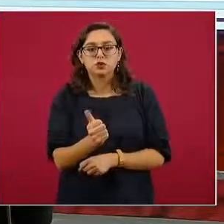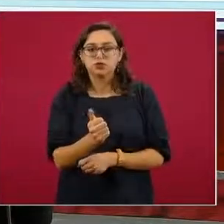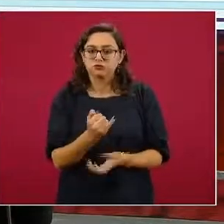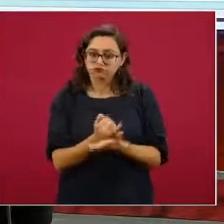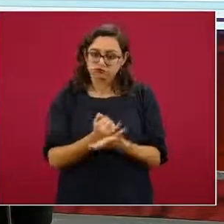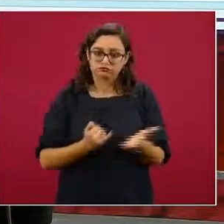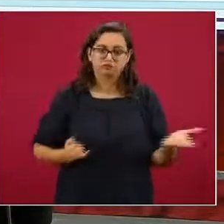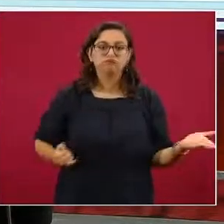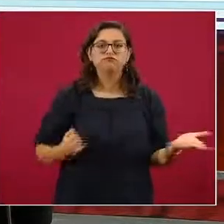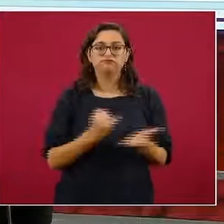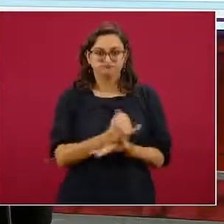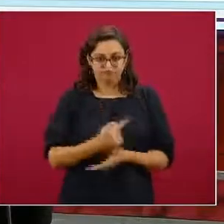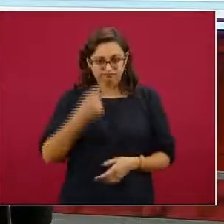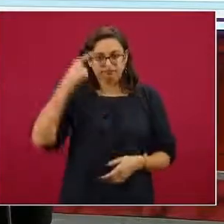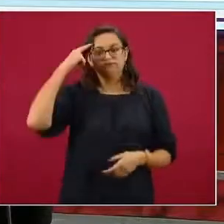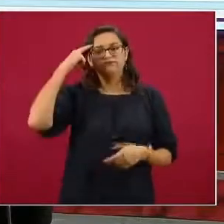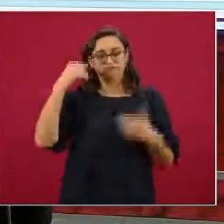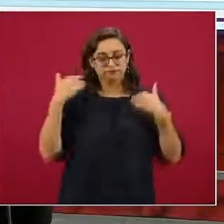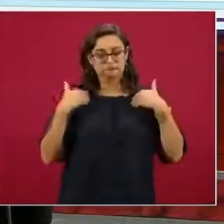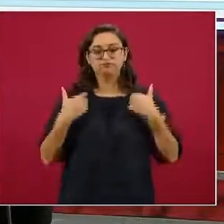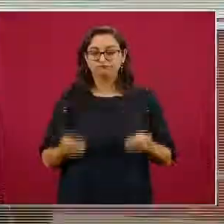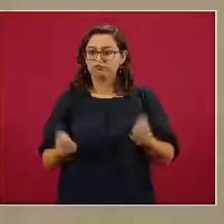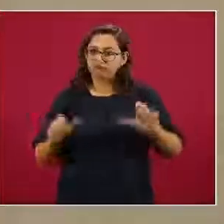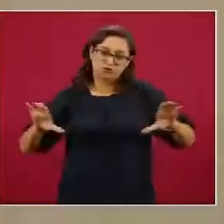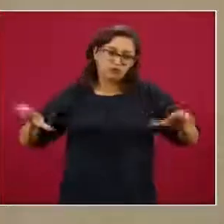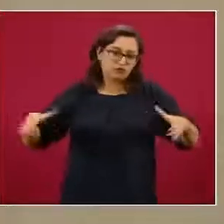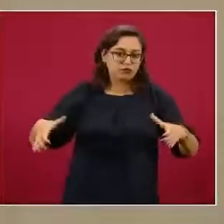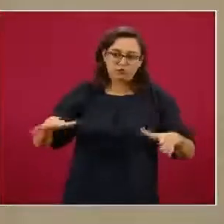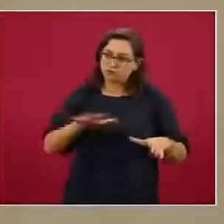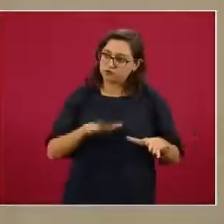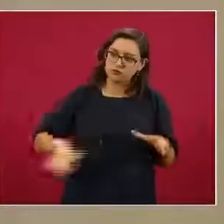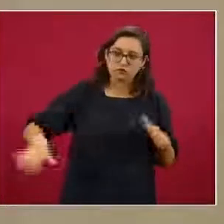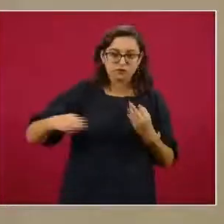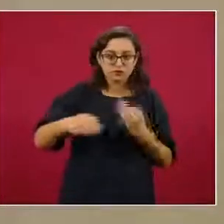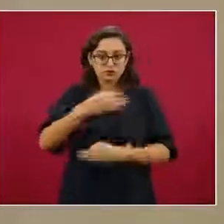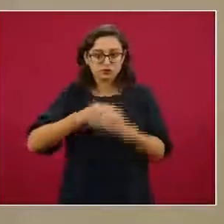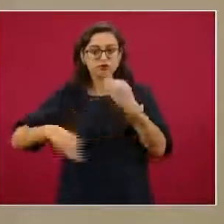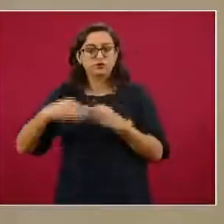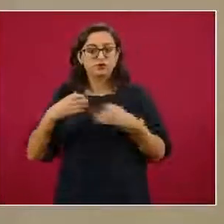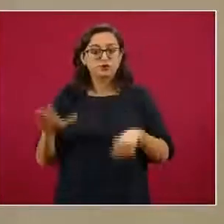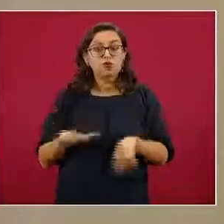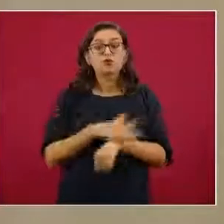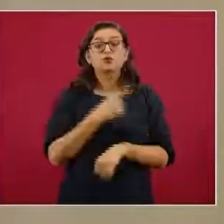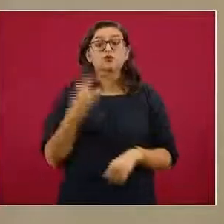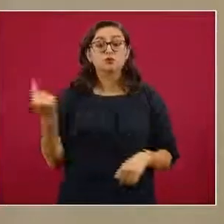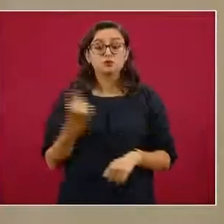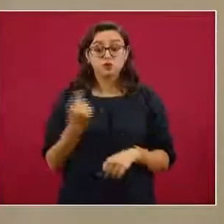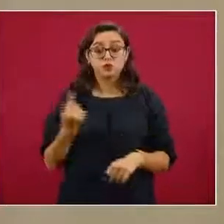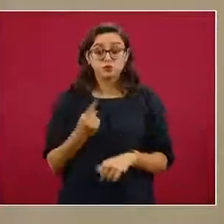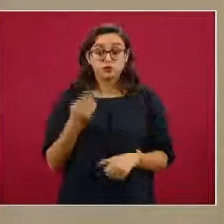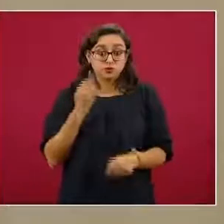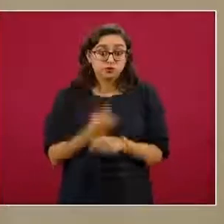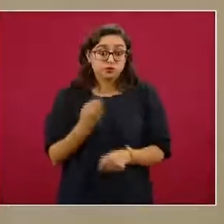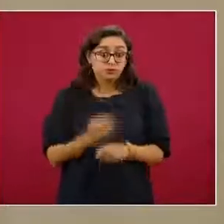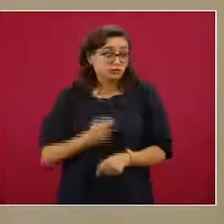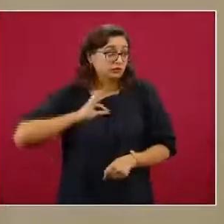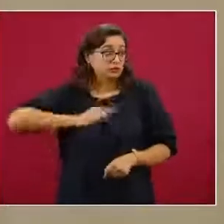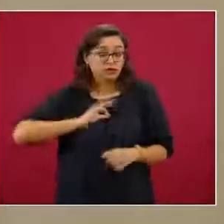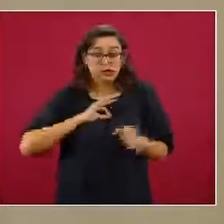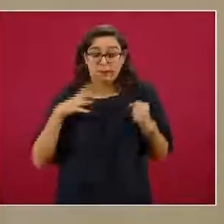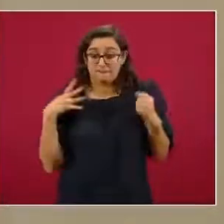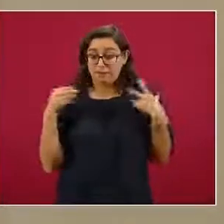decidido conscientemente hacerlo así. La razón fundamental es que cuando existe un fenómeno como este, como una